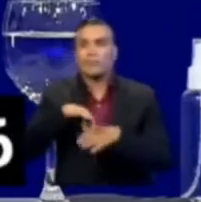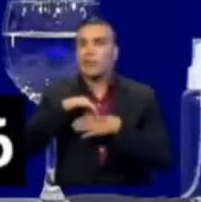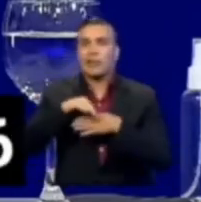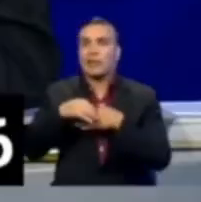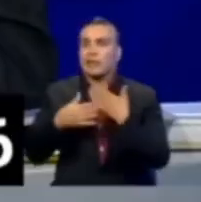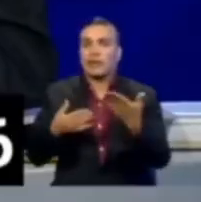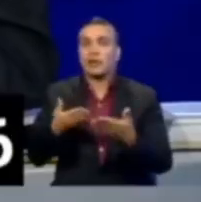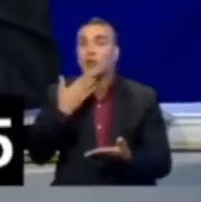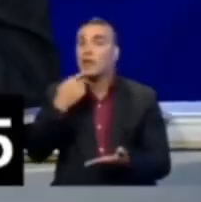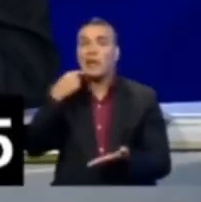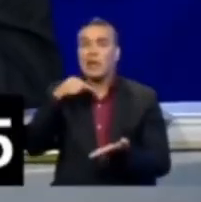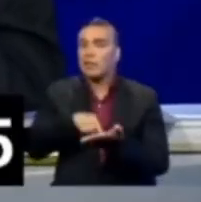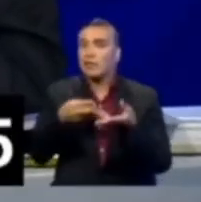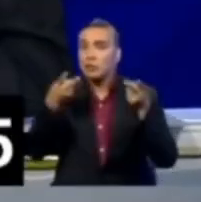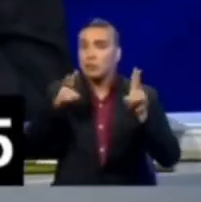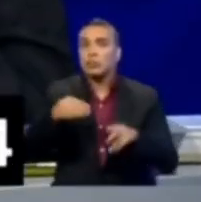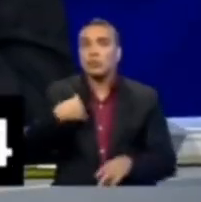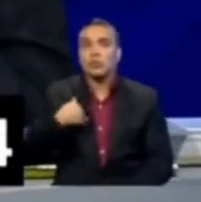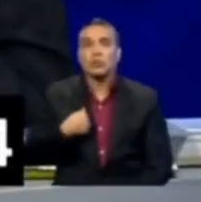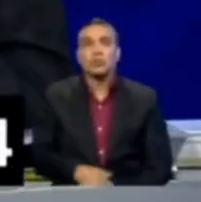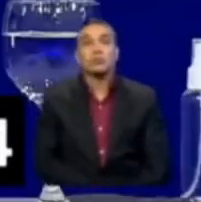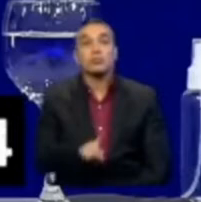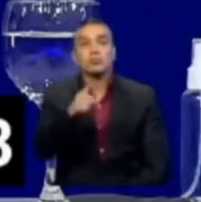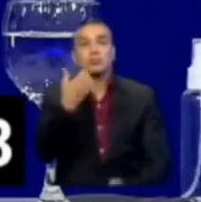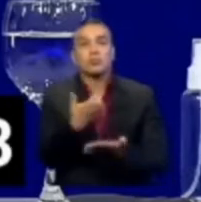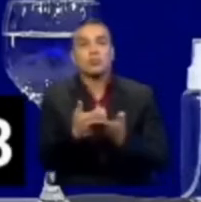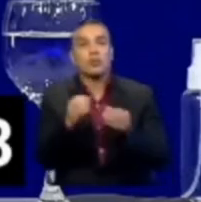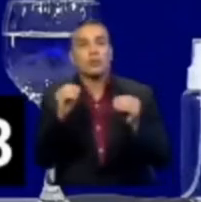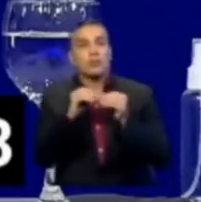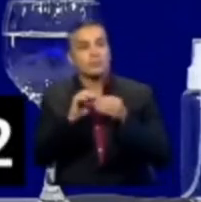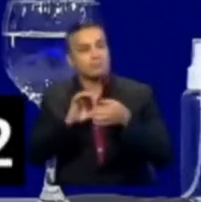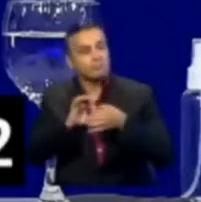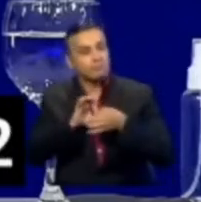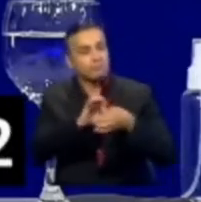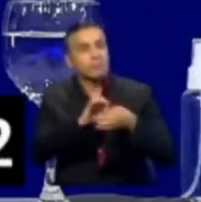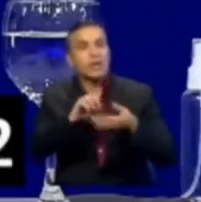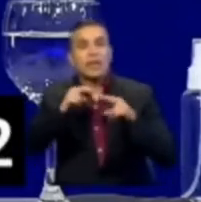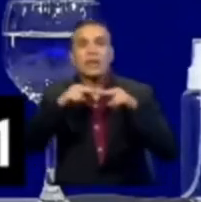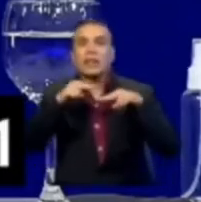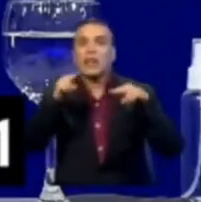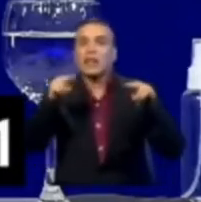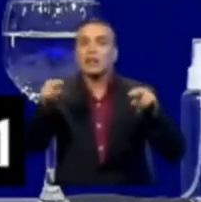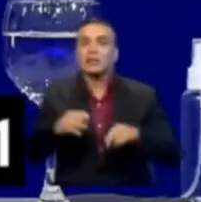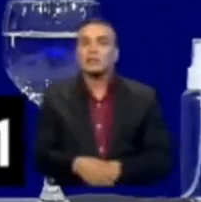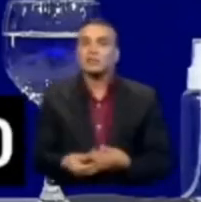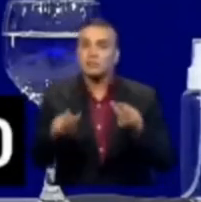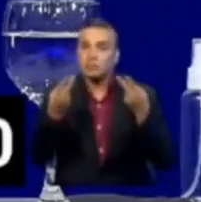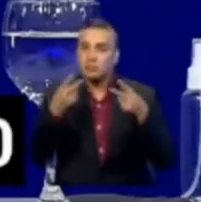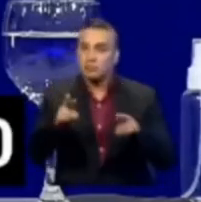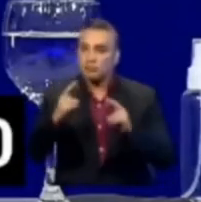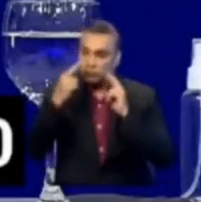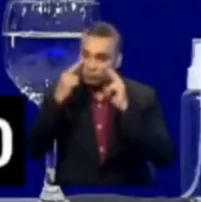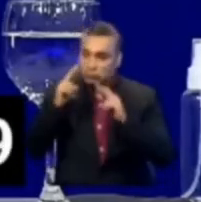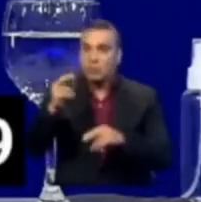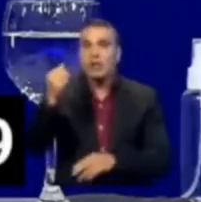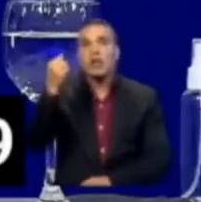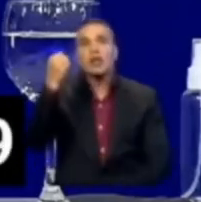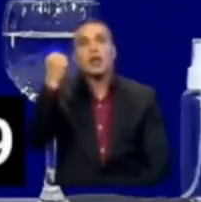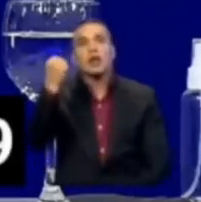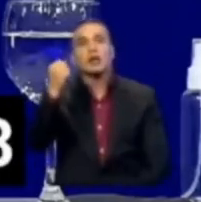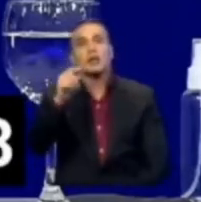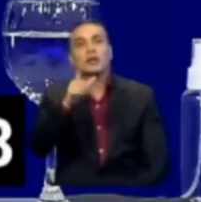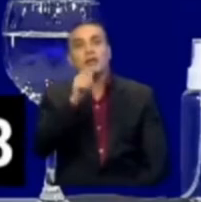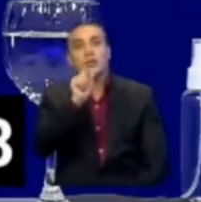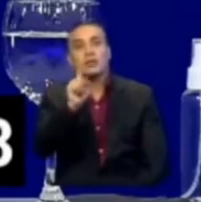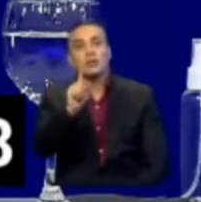pendientes, como por ejemplo también tener una economía más amigable con la naturaleza, también reconociendo los derechos de